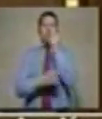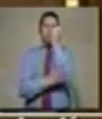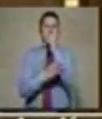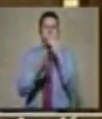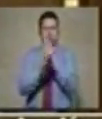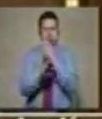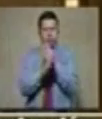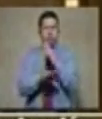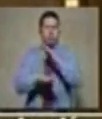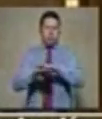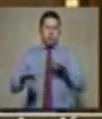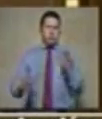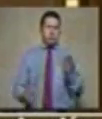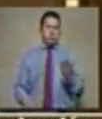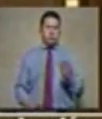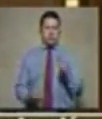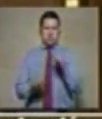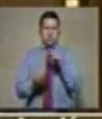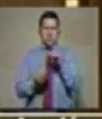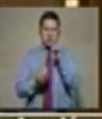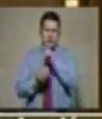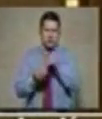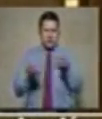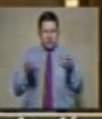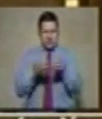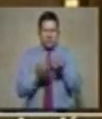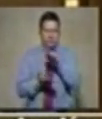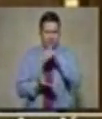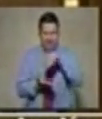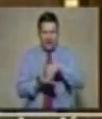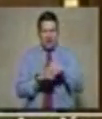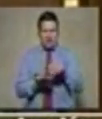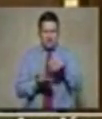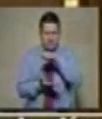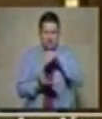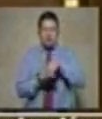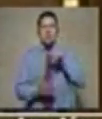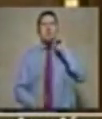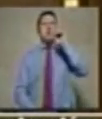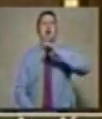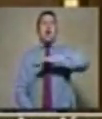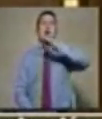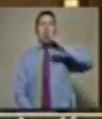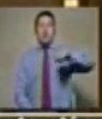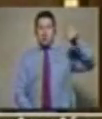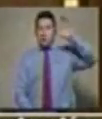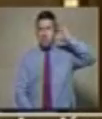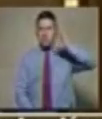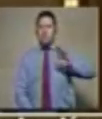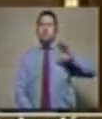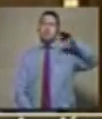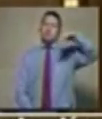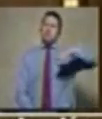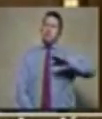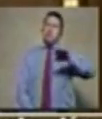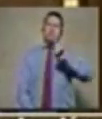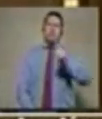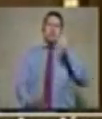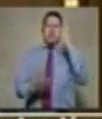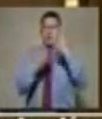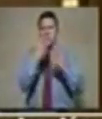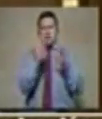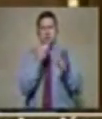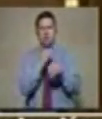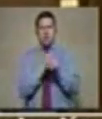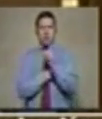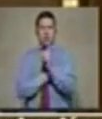también por parte del nivel central con preocupación veo como un antioquia ya la carretera solo de somos 14 más 1 que es